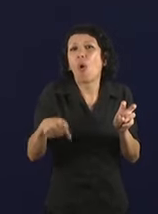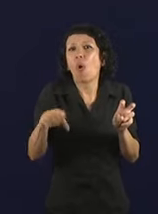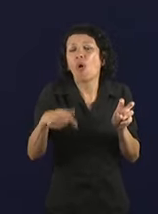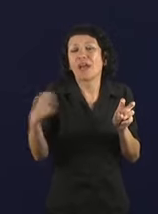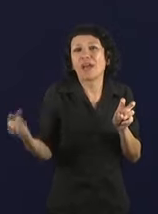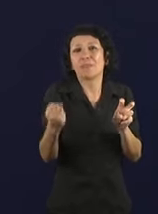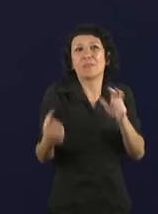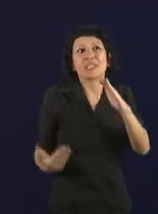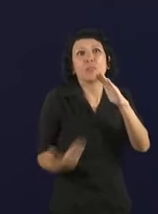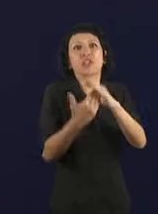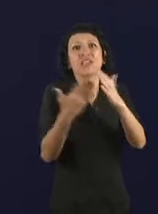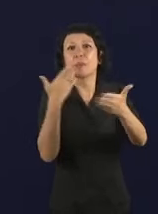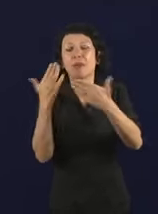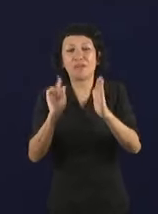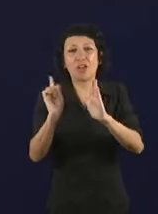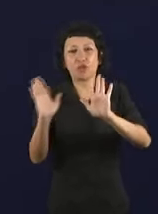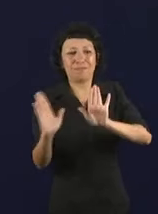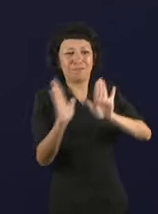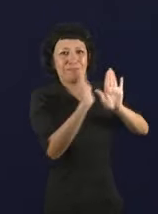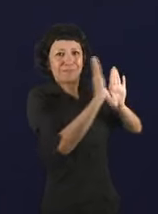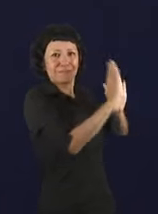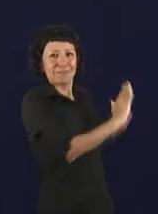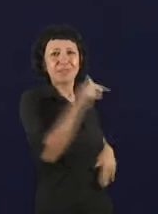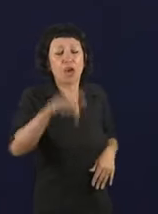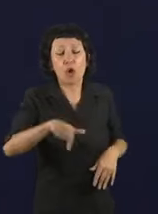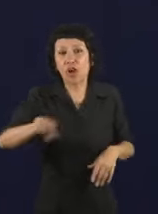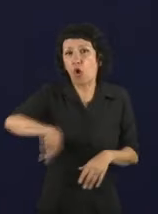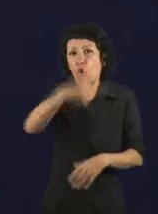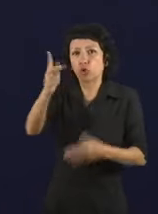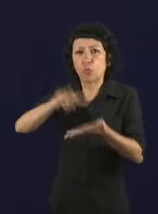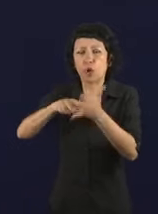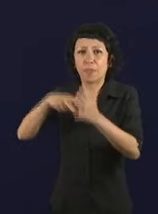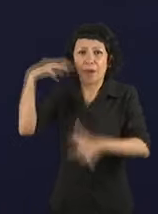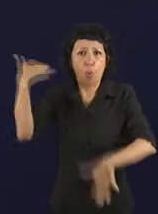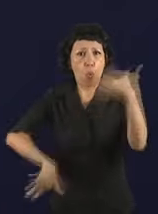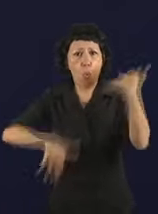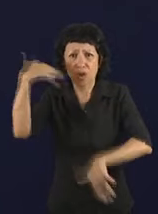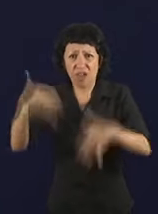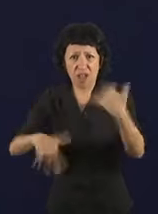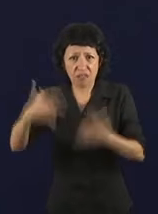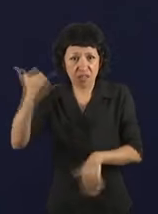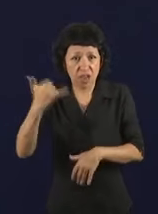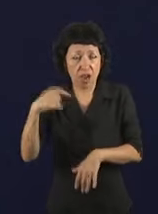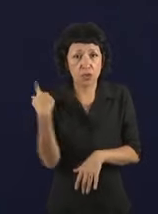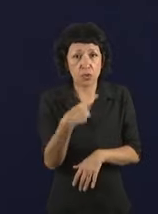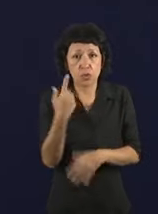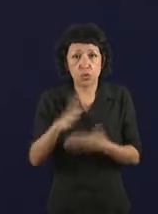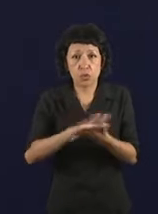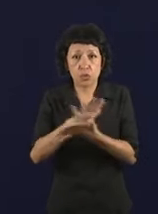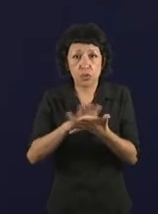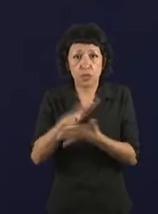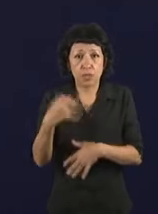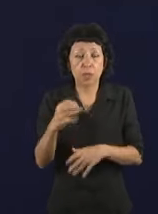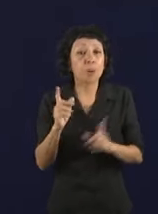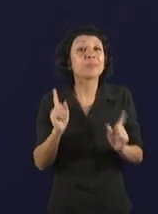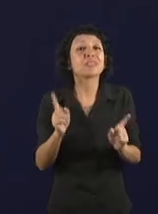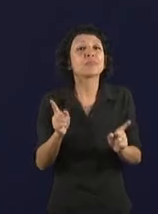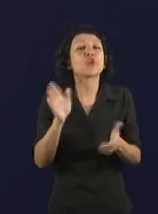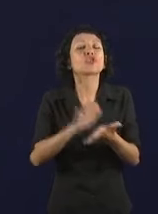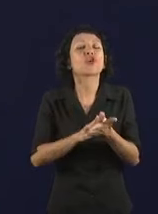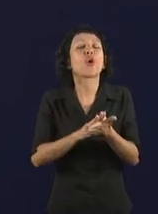tenemos problemas eh bastante más urgentes que que que resolver Pero por supuesto que como te decía Lo mismo para el impuesto a las